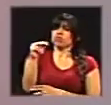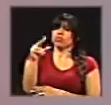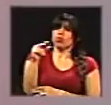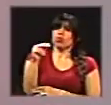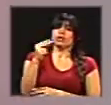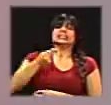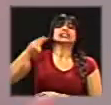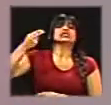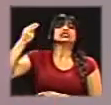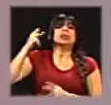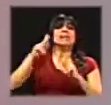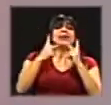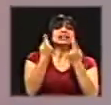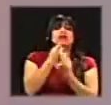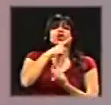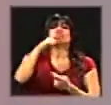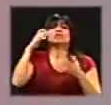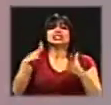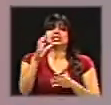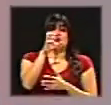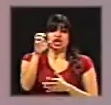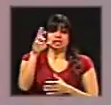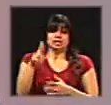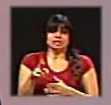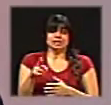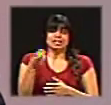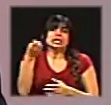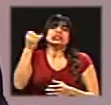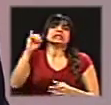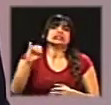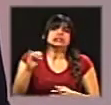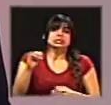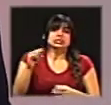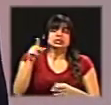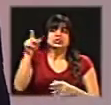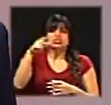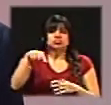la historia del Partido Comunista en Costa Rica, si se hace heredero